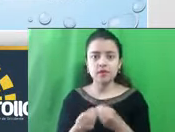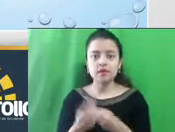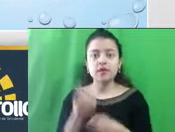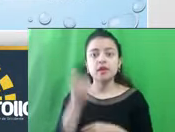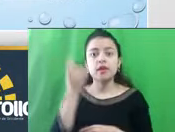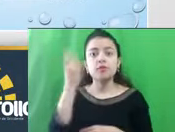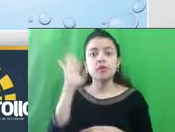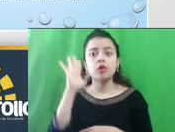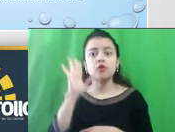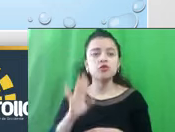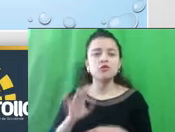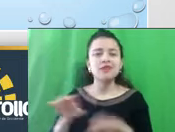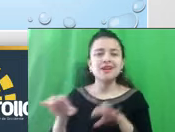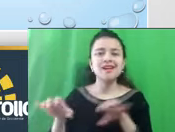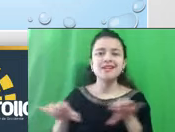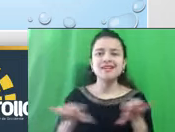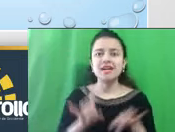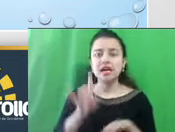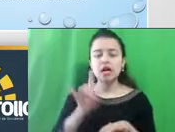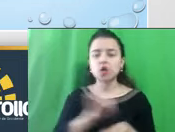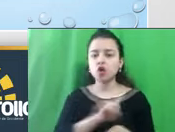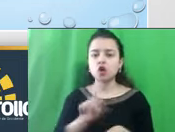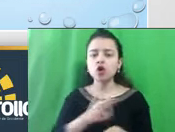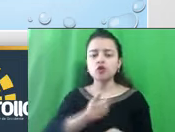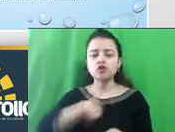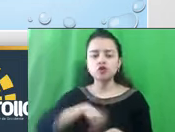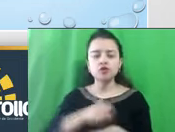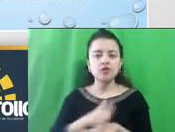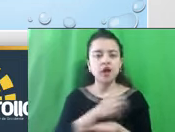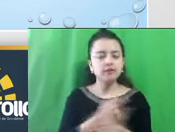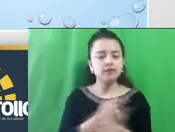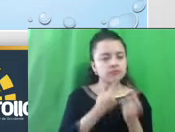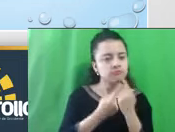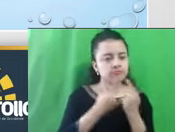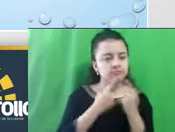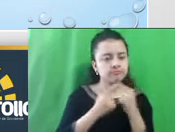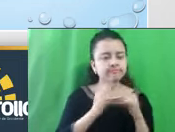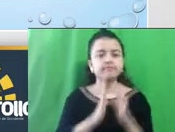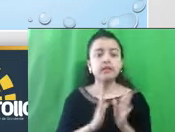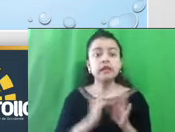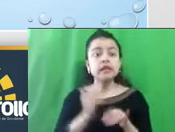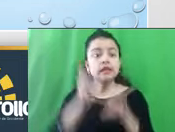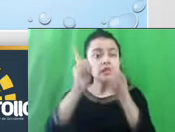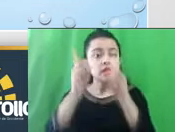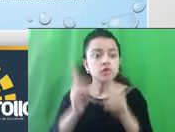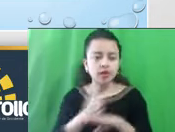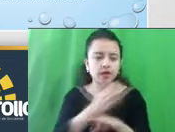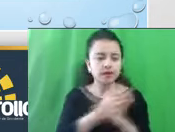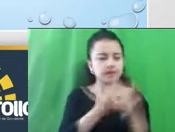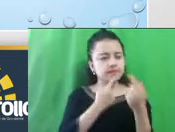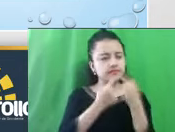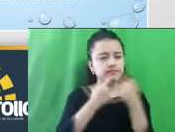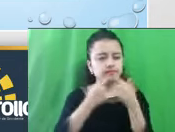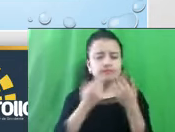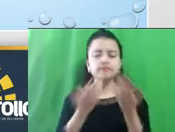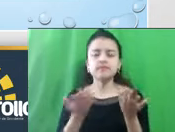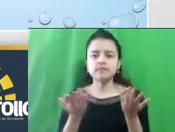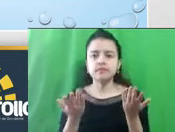empresa. También aportamos elementos de juicio para la toma de decisiones a la alta gerencia, al gerente y a nuestra junta directiva.